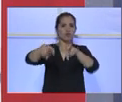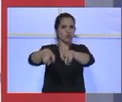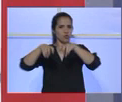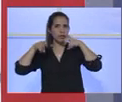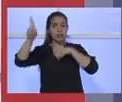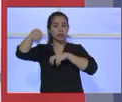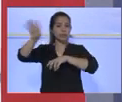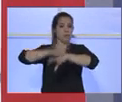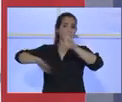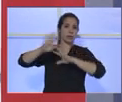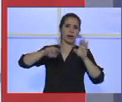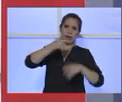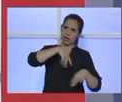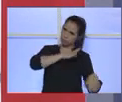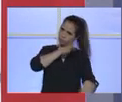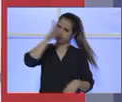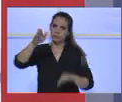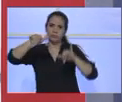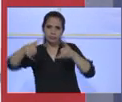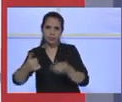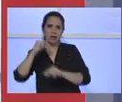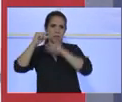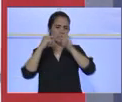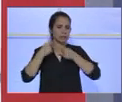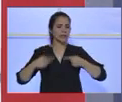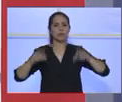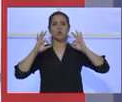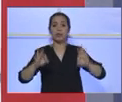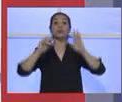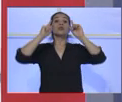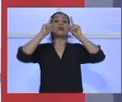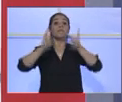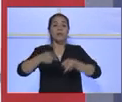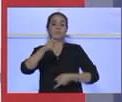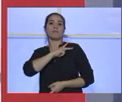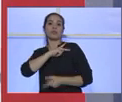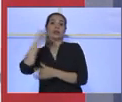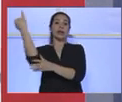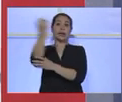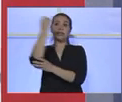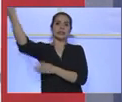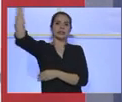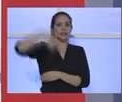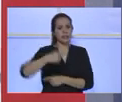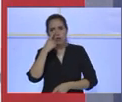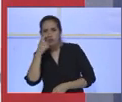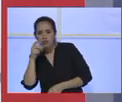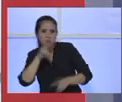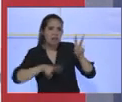hicieron últimamente y hemos tenido presencia internacional. Y así asumimos compromisos de